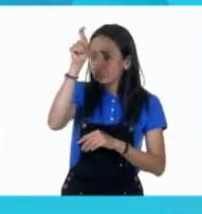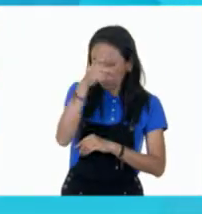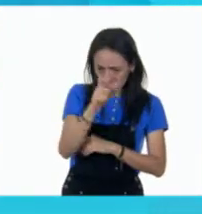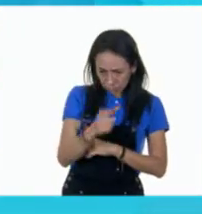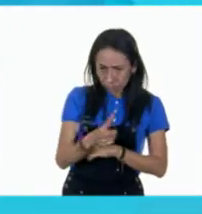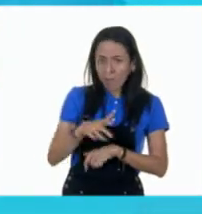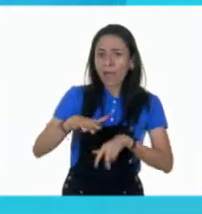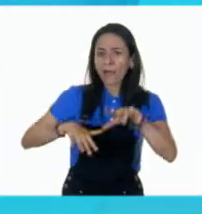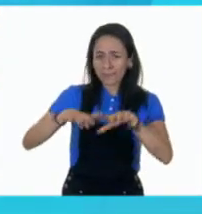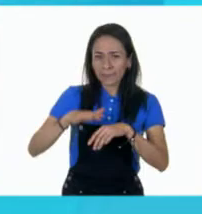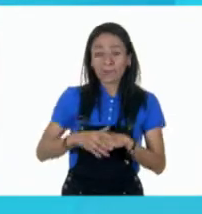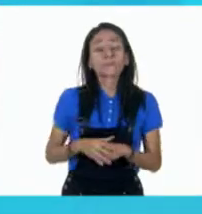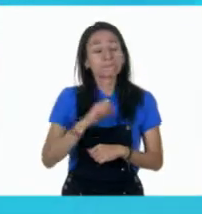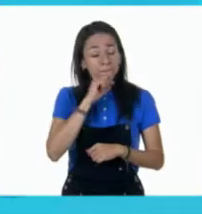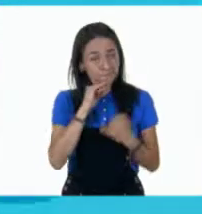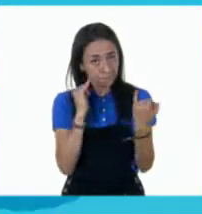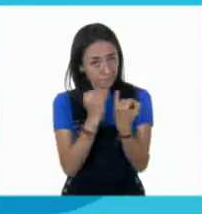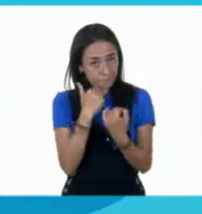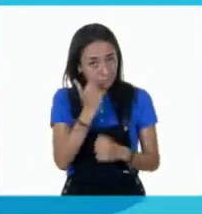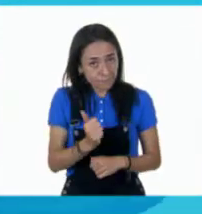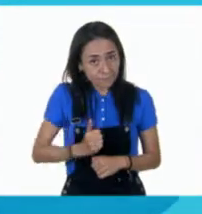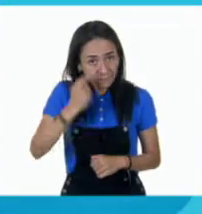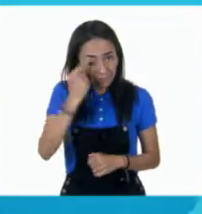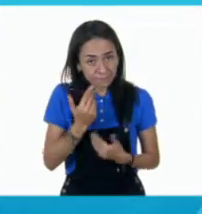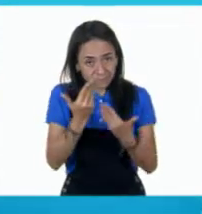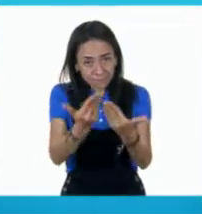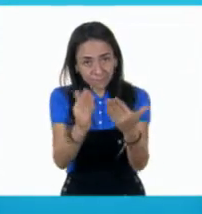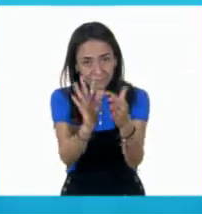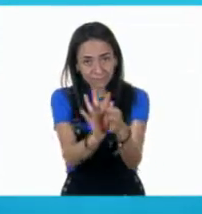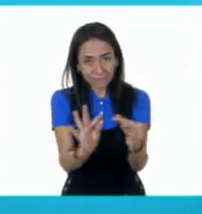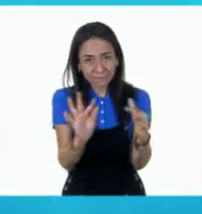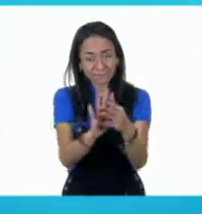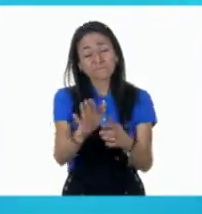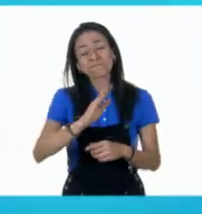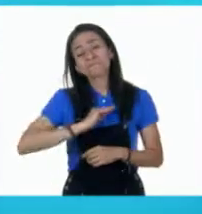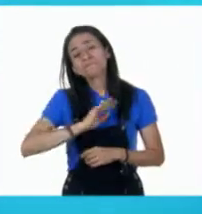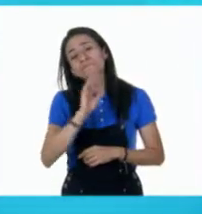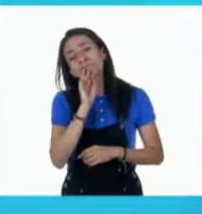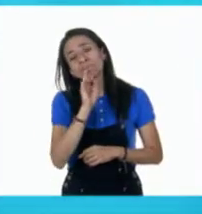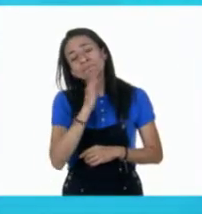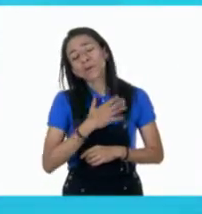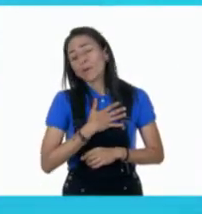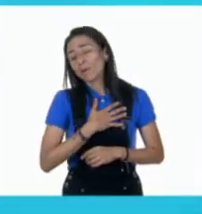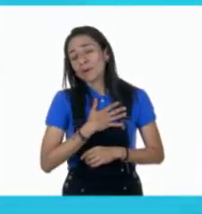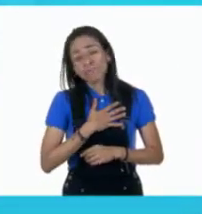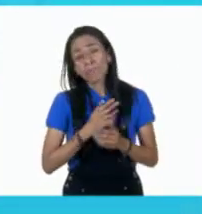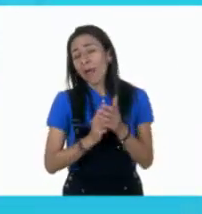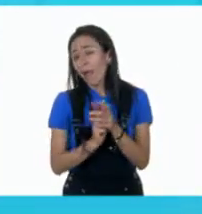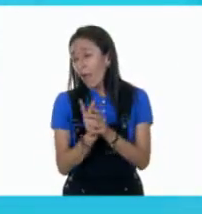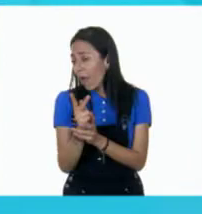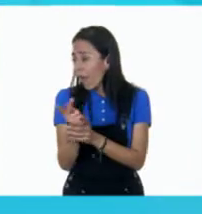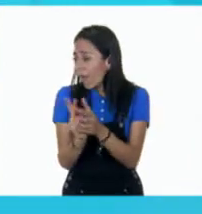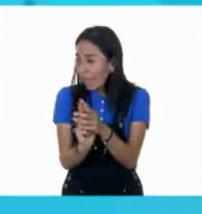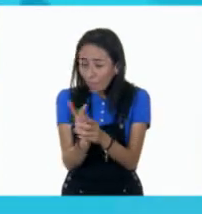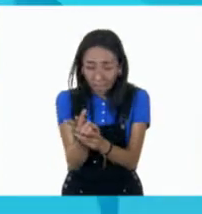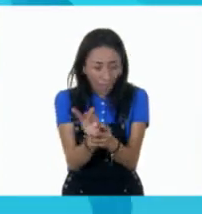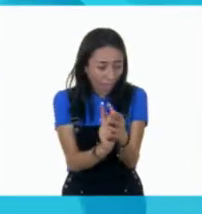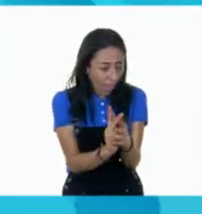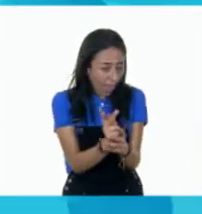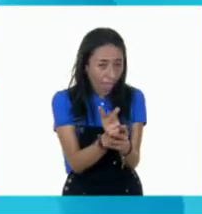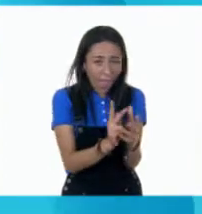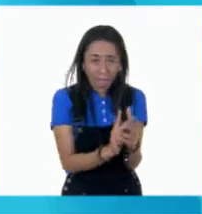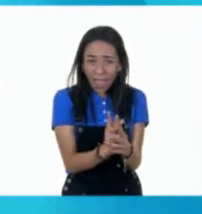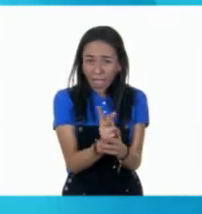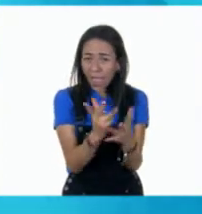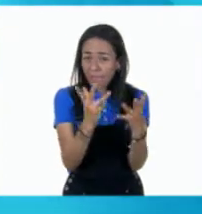También quiero platicarles que mi mamá tiene muchas plantas. Algunas son de